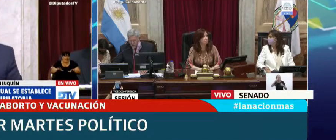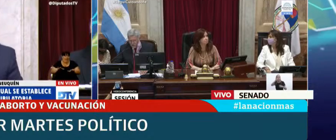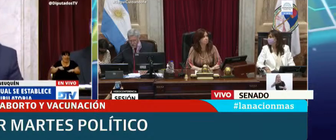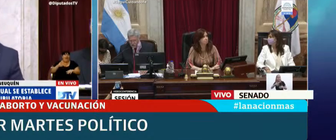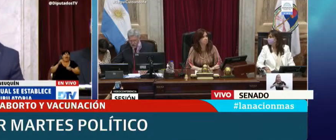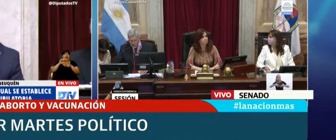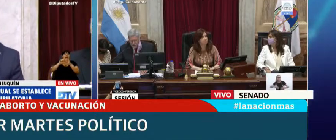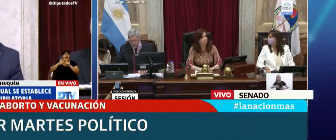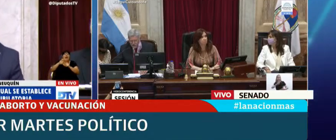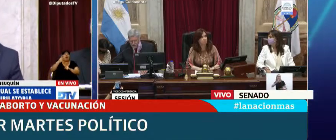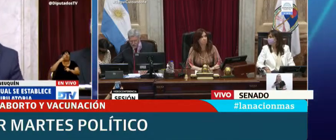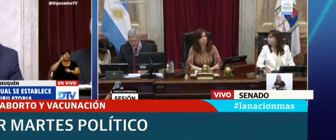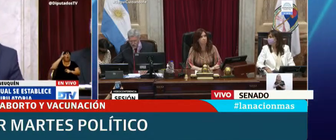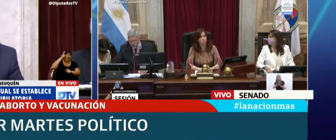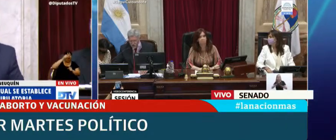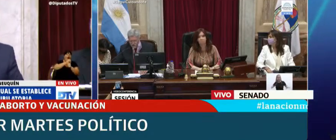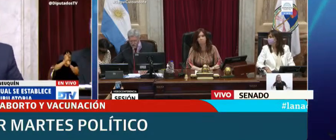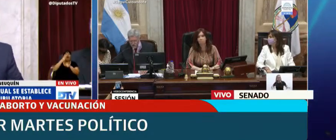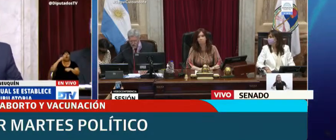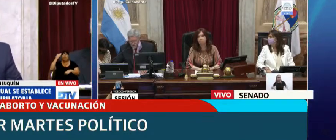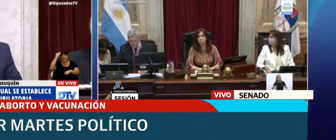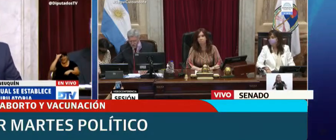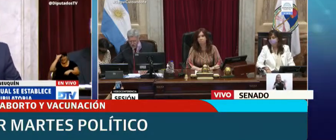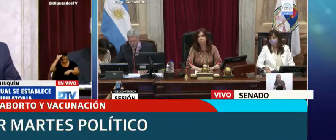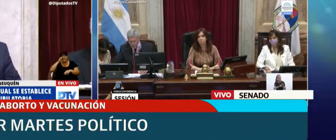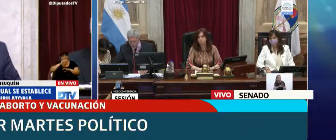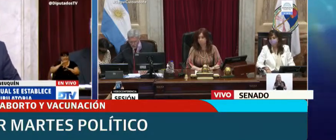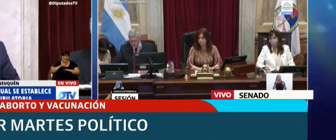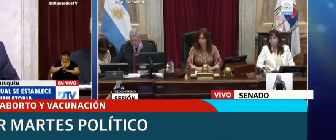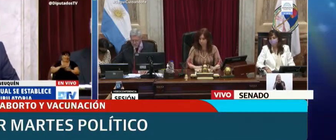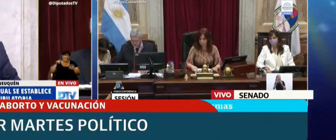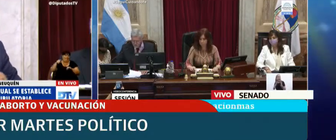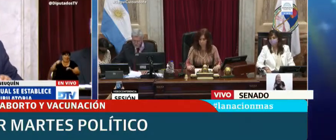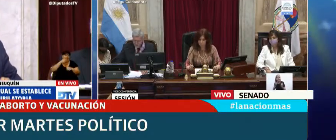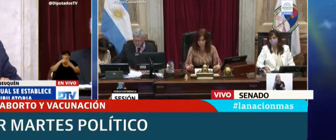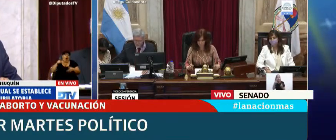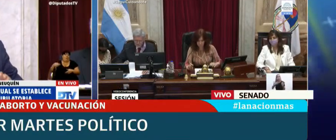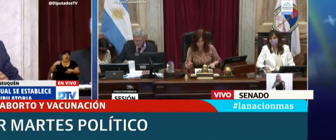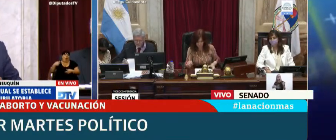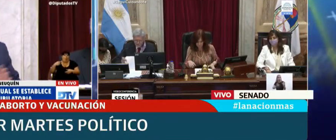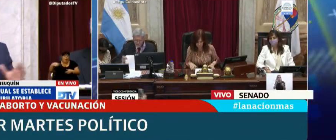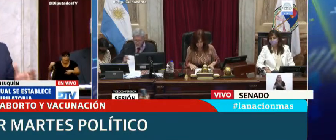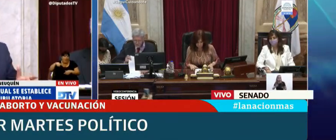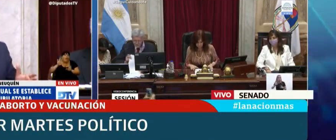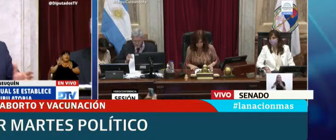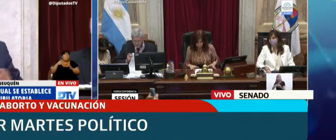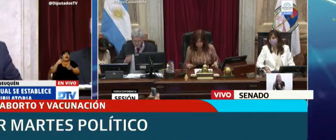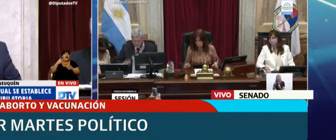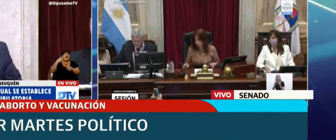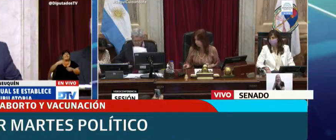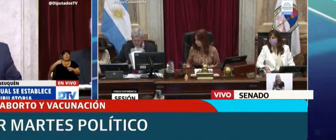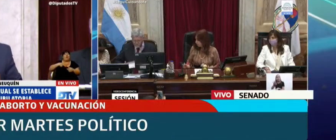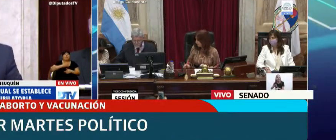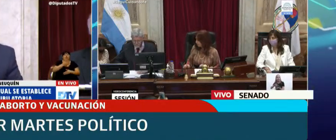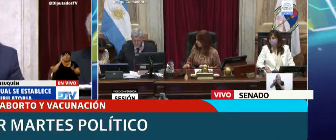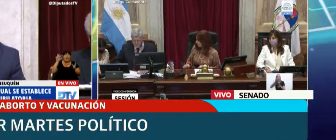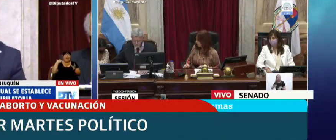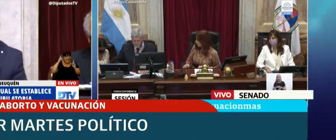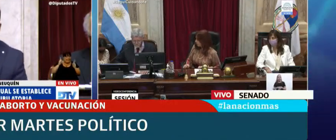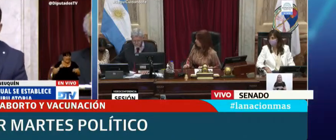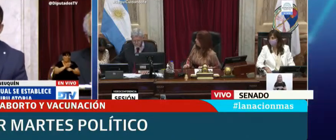córdoba al gobernador juan schiaretti y también de los legisladores misioneros que se había generado un ruido allí por que vetaron del